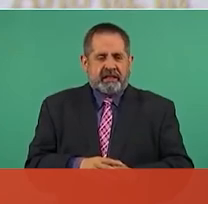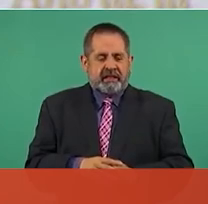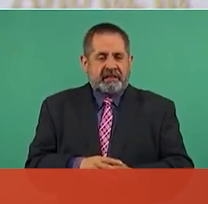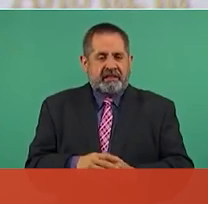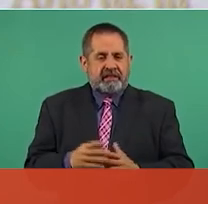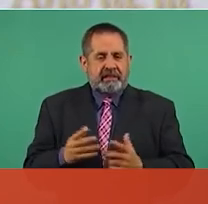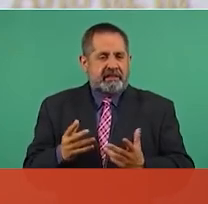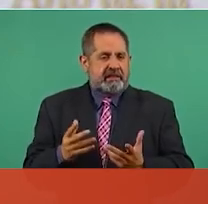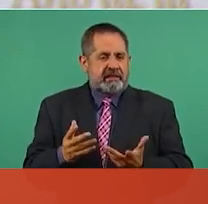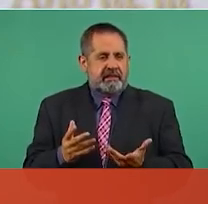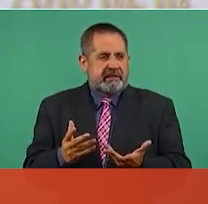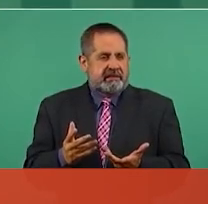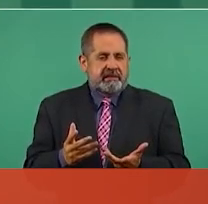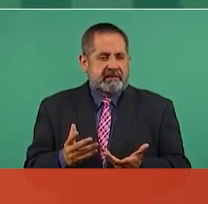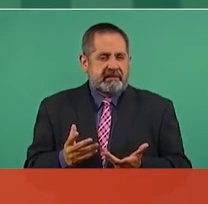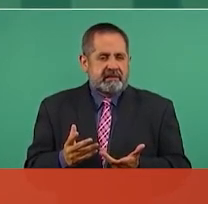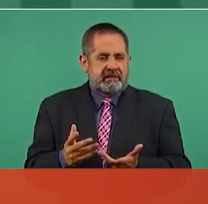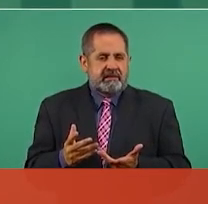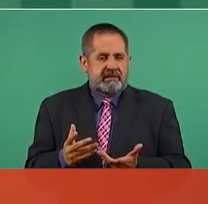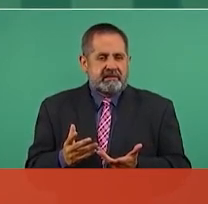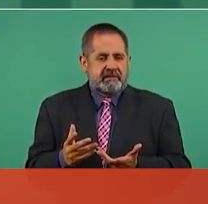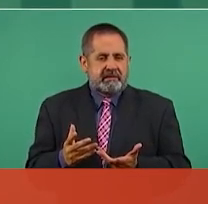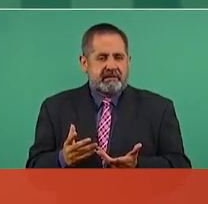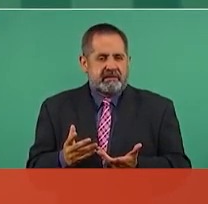de que